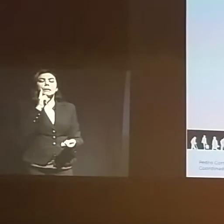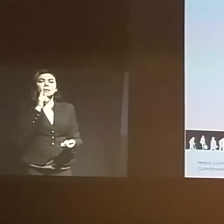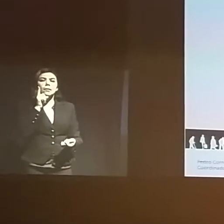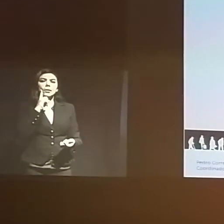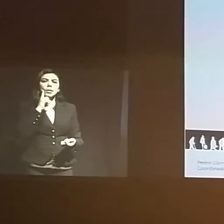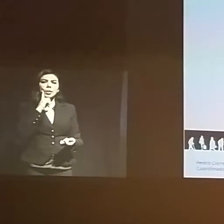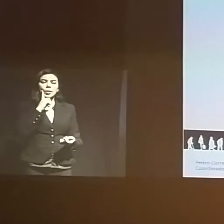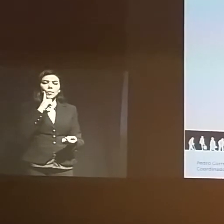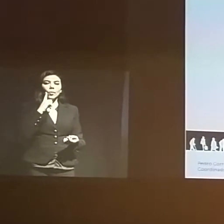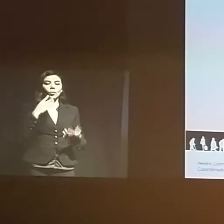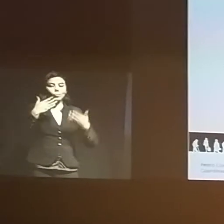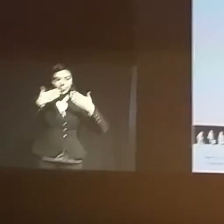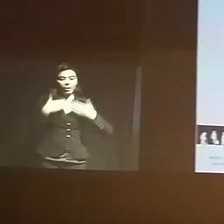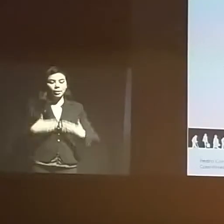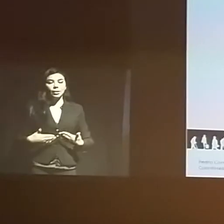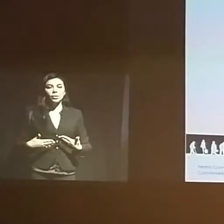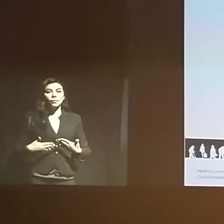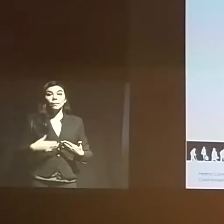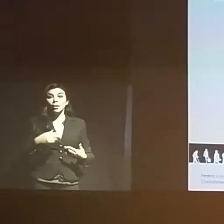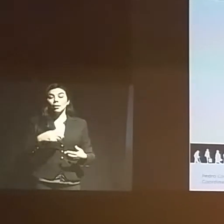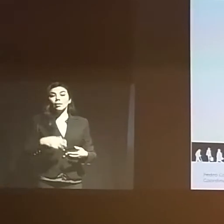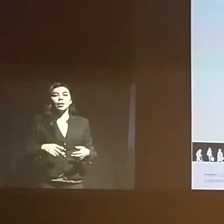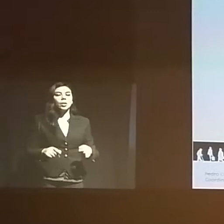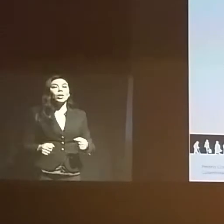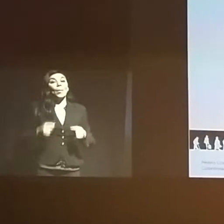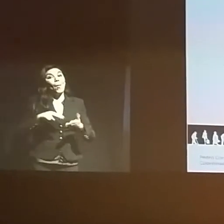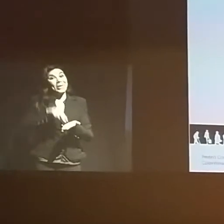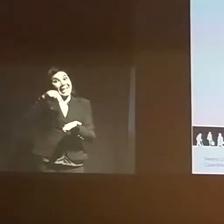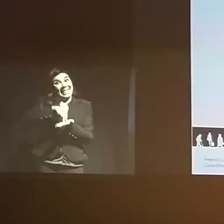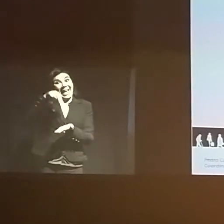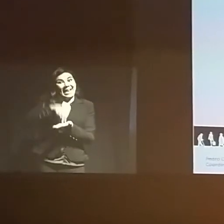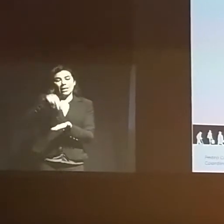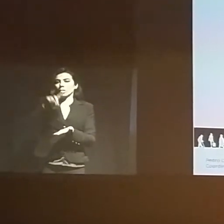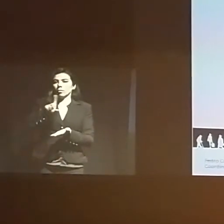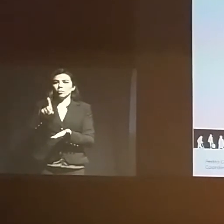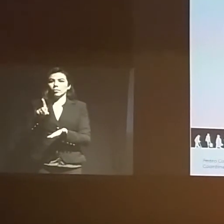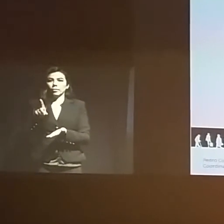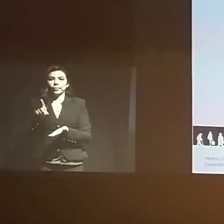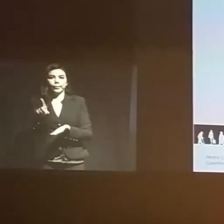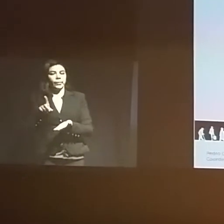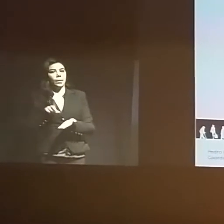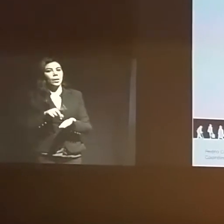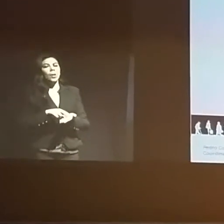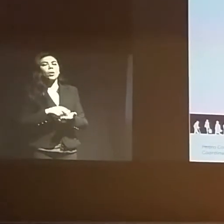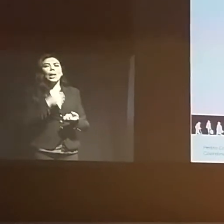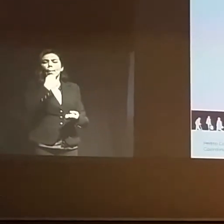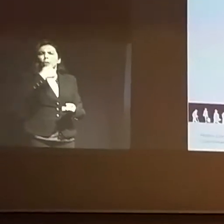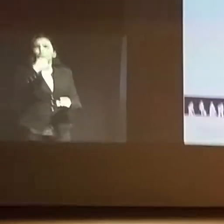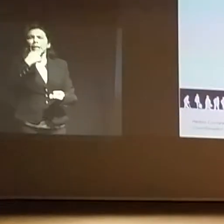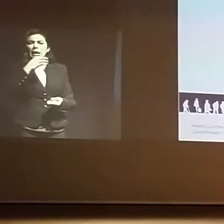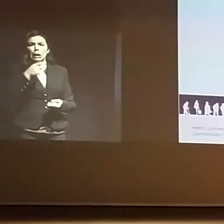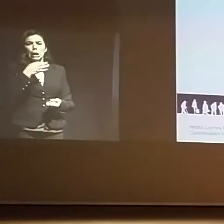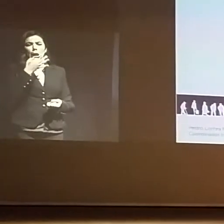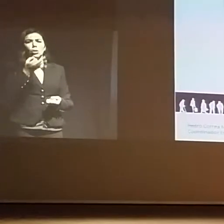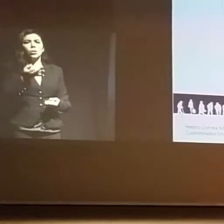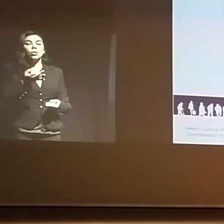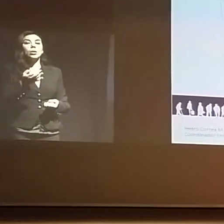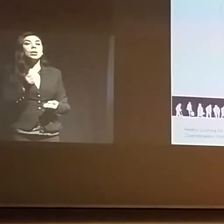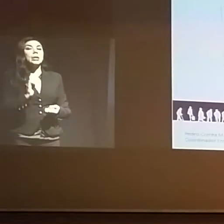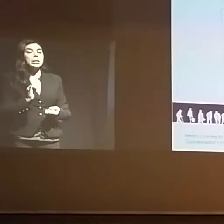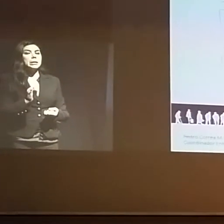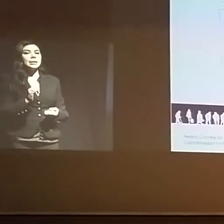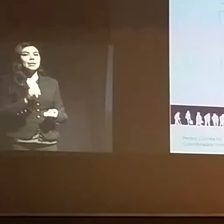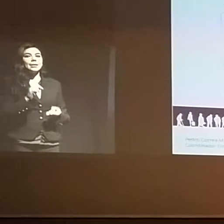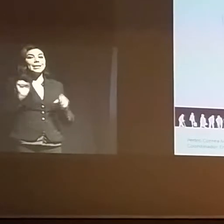una restricción física, no es que ahora podamos saltar. Como dijo la periodista, a la que la hicieron pedazos, porque dijo,